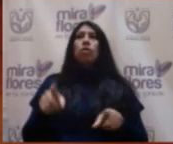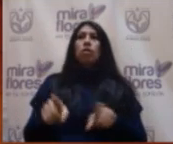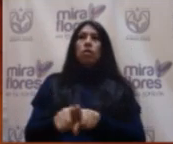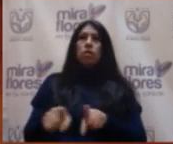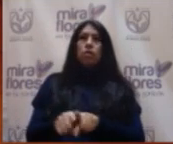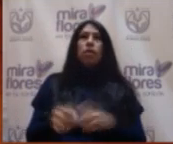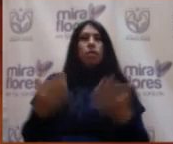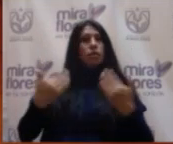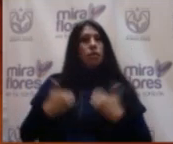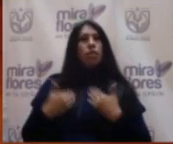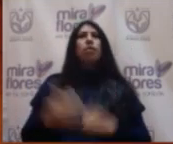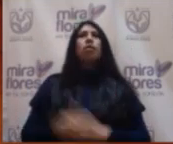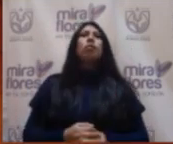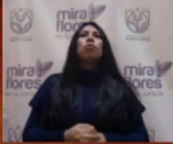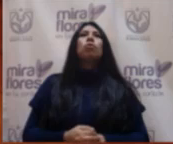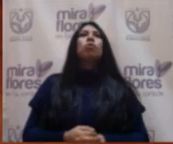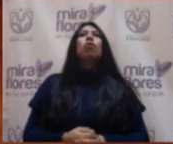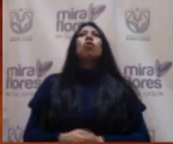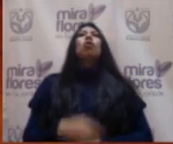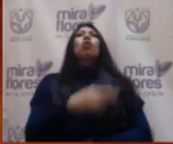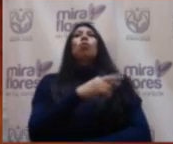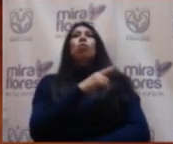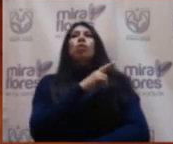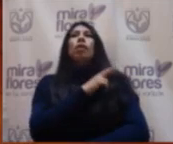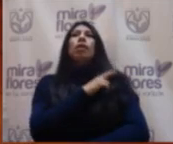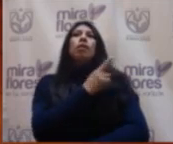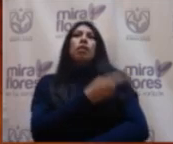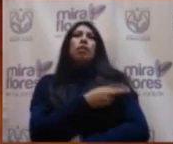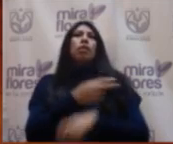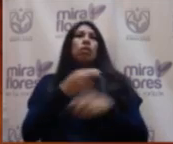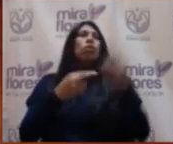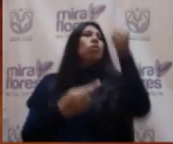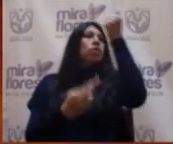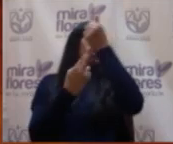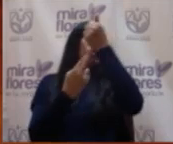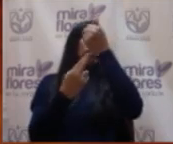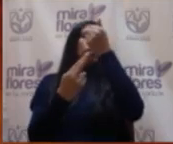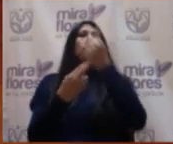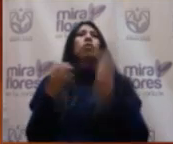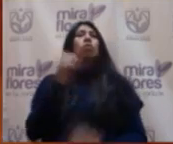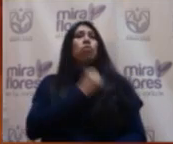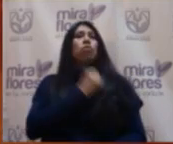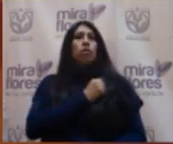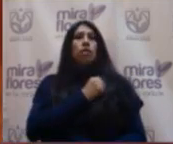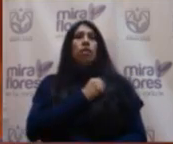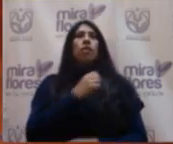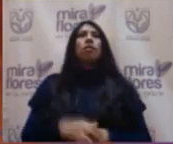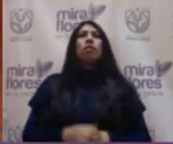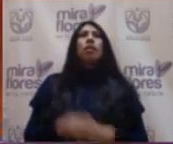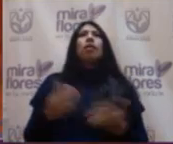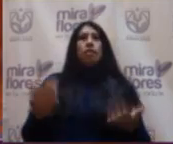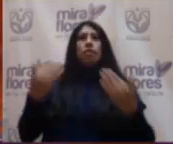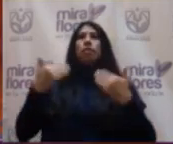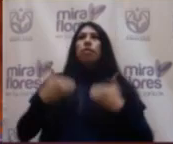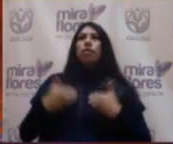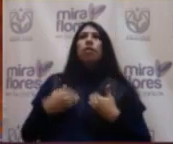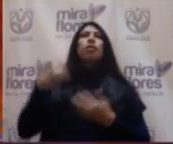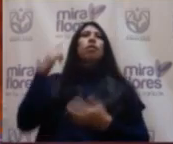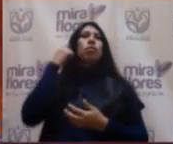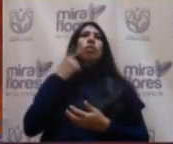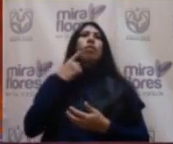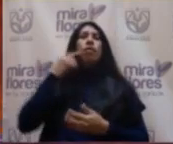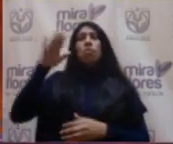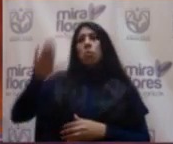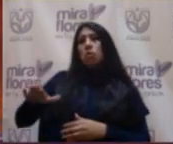nuestro consejo una regidora, que es la regidora Susana Stiglitz, que ha tenido una discapacidad desde muy